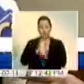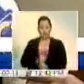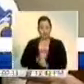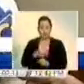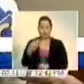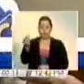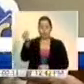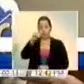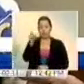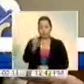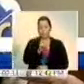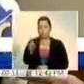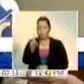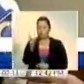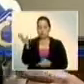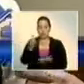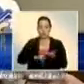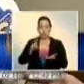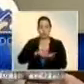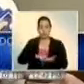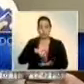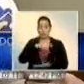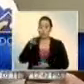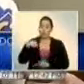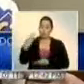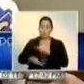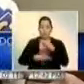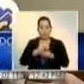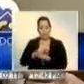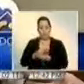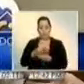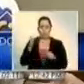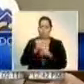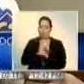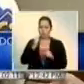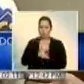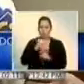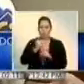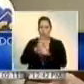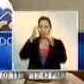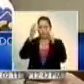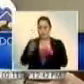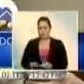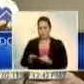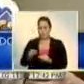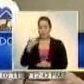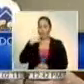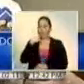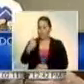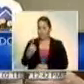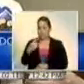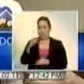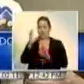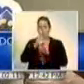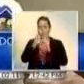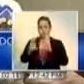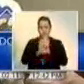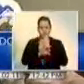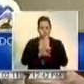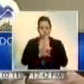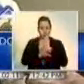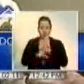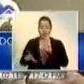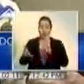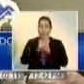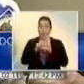además que no se repitan, para que nosotros podamos realizar nuestro trabajo de conformidad con lo que indica la Constitución, la ley y el Estatuto